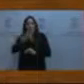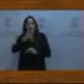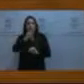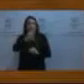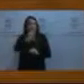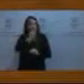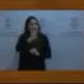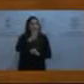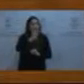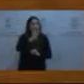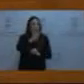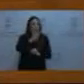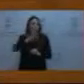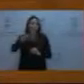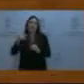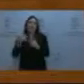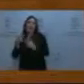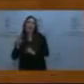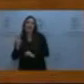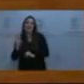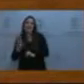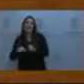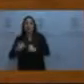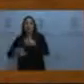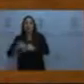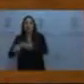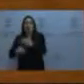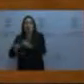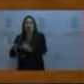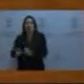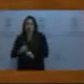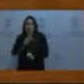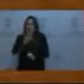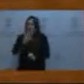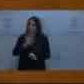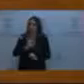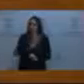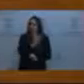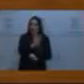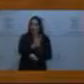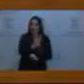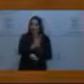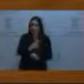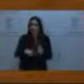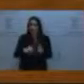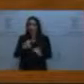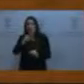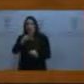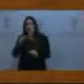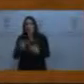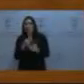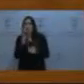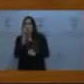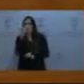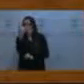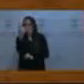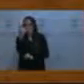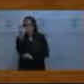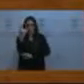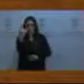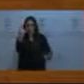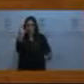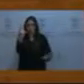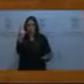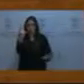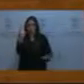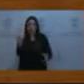2015, 3 en 2016, y en proceso de adopción, en 2015 4 y 1 únicamente en 2016. En